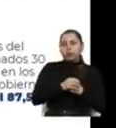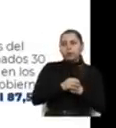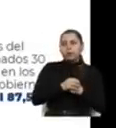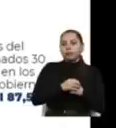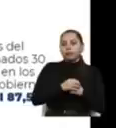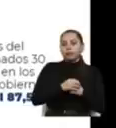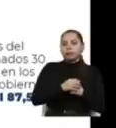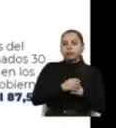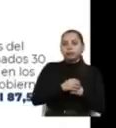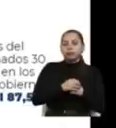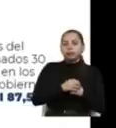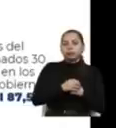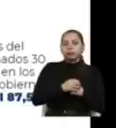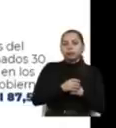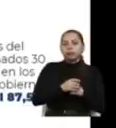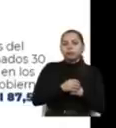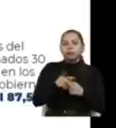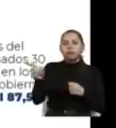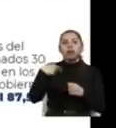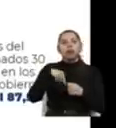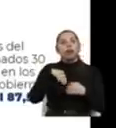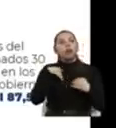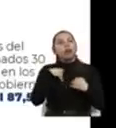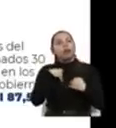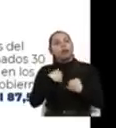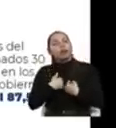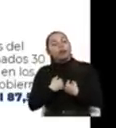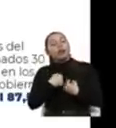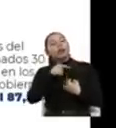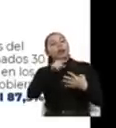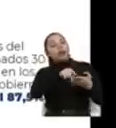no fatigarlos tanto.